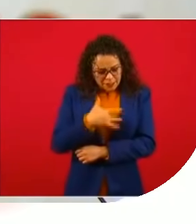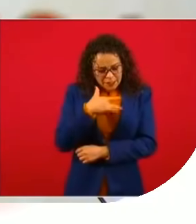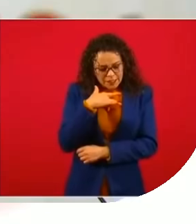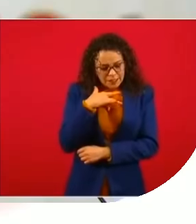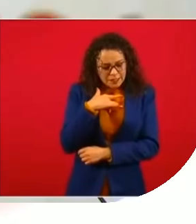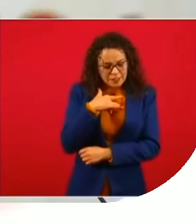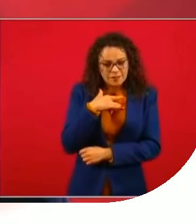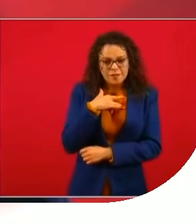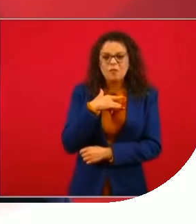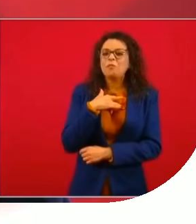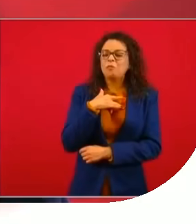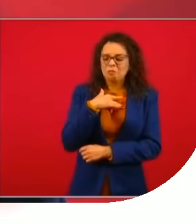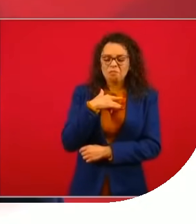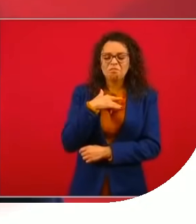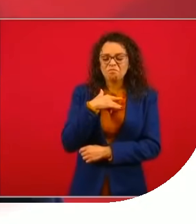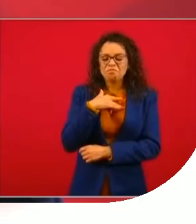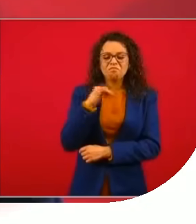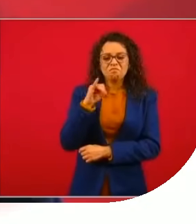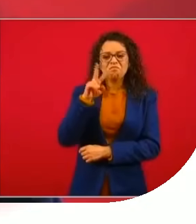mucho orgullo.